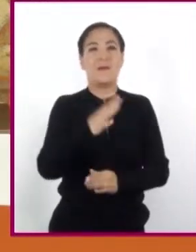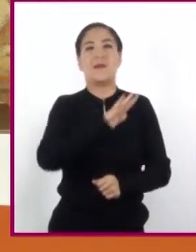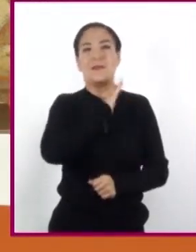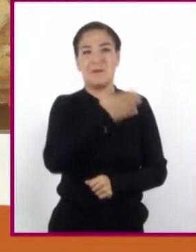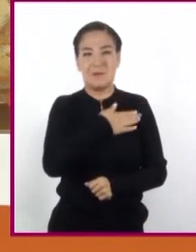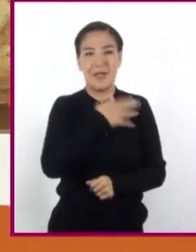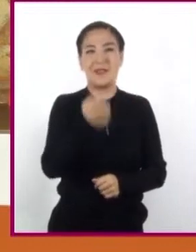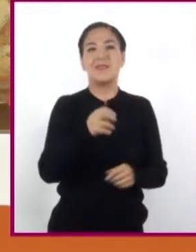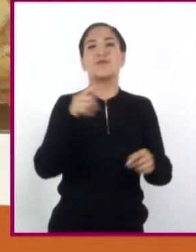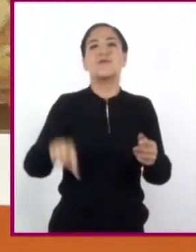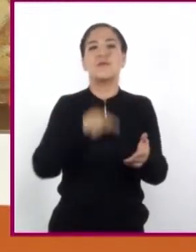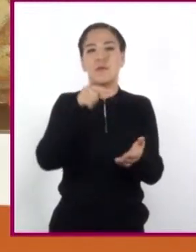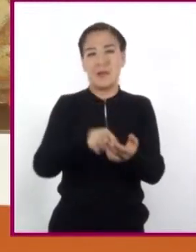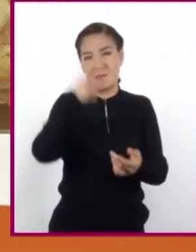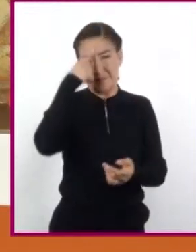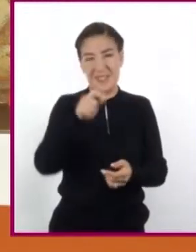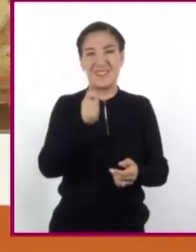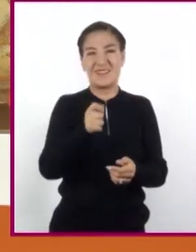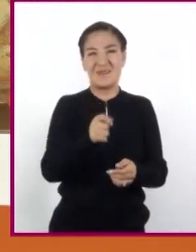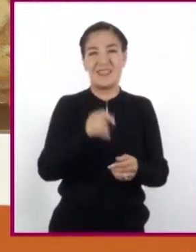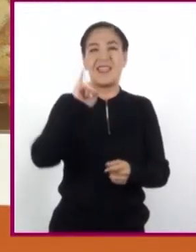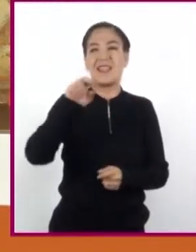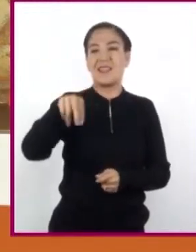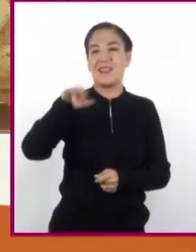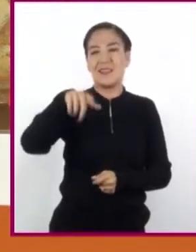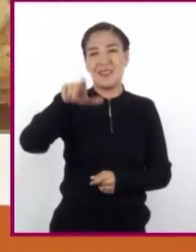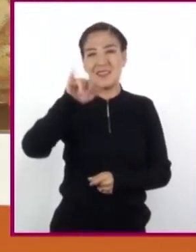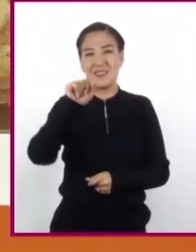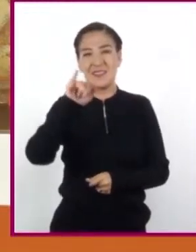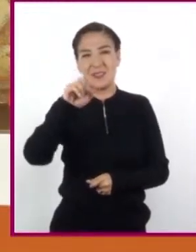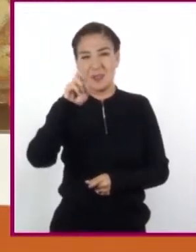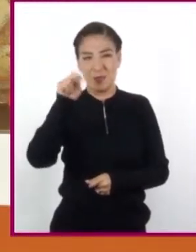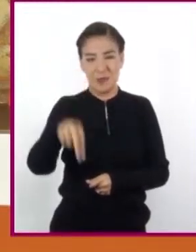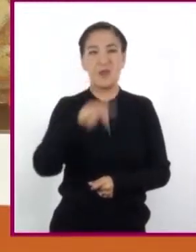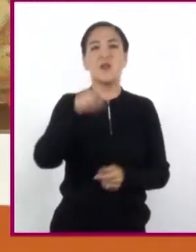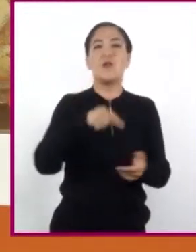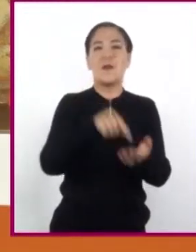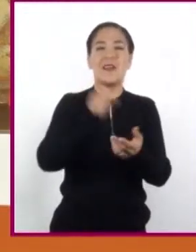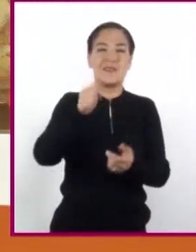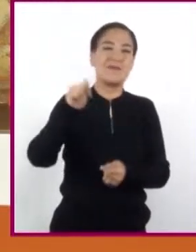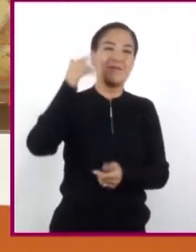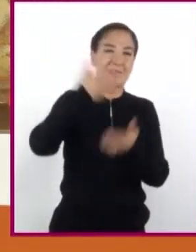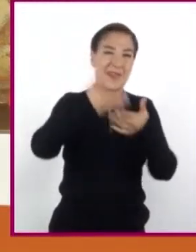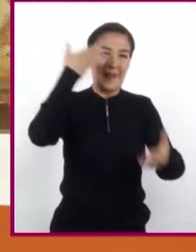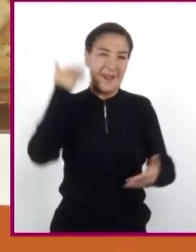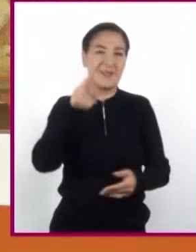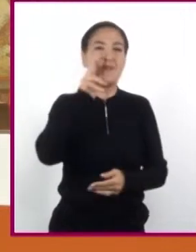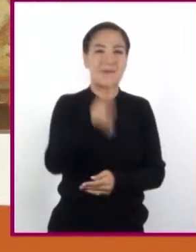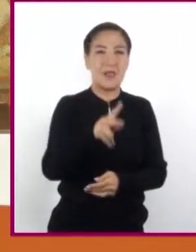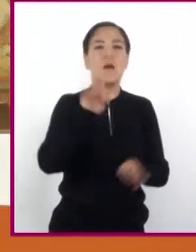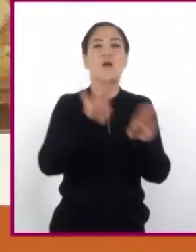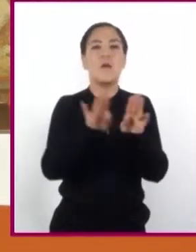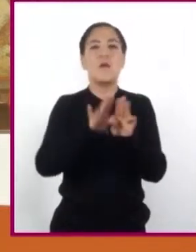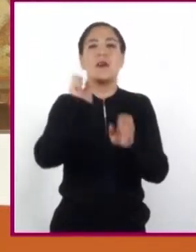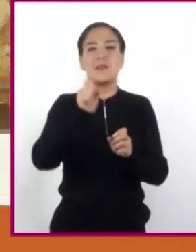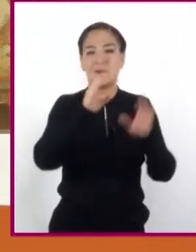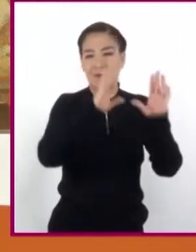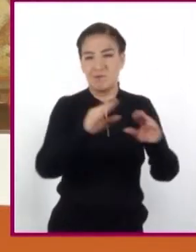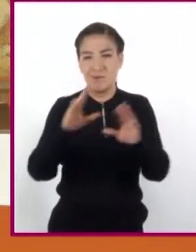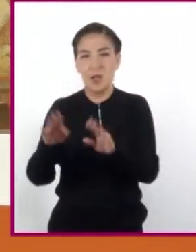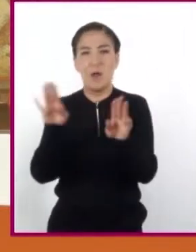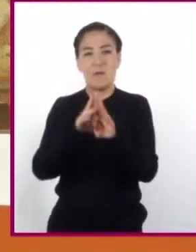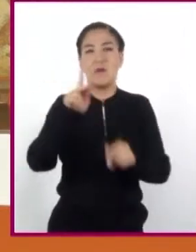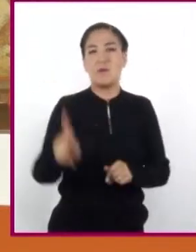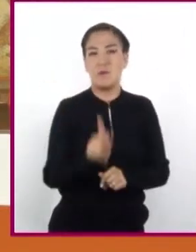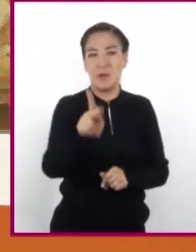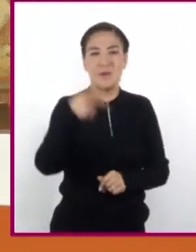la Inquisición. Si lo recuerdan, en sesiones anteriores conocieron cómo fue el proceso de evangelización con la población